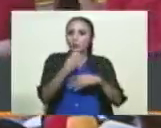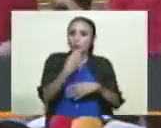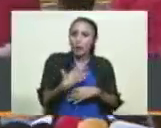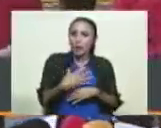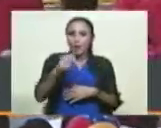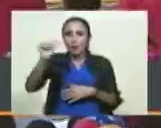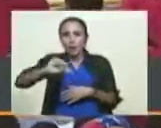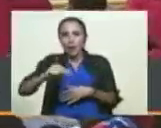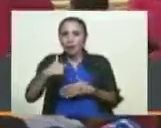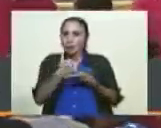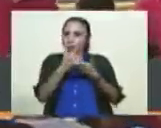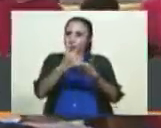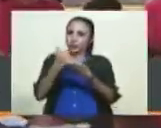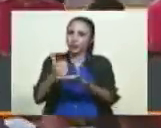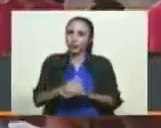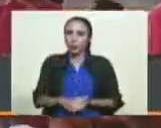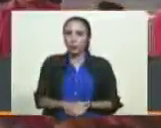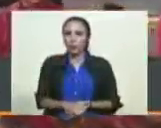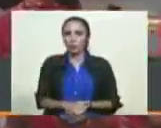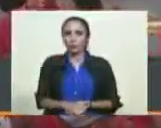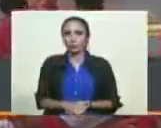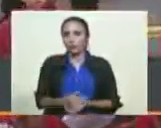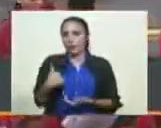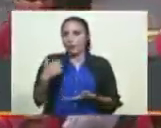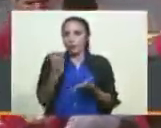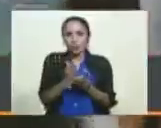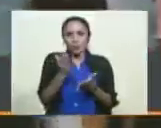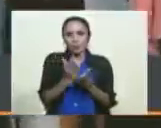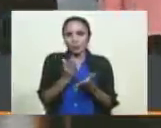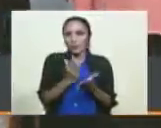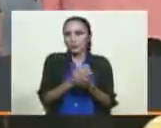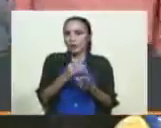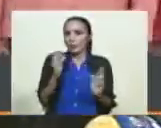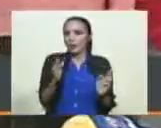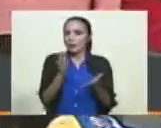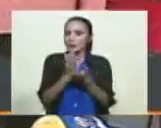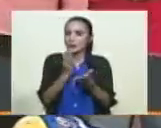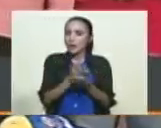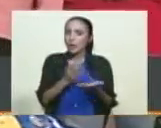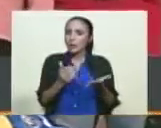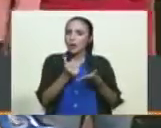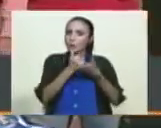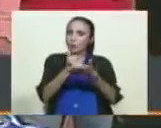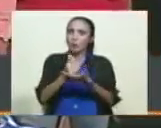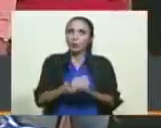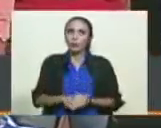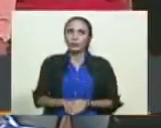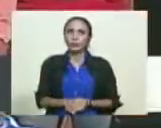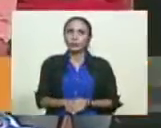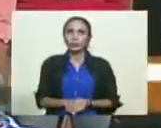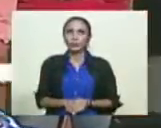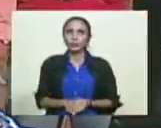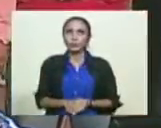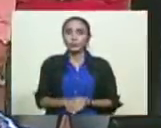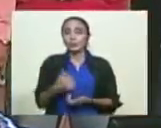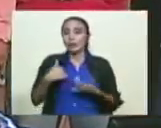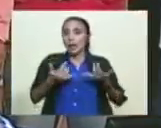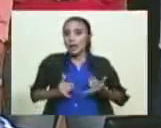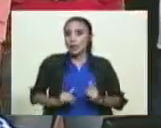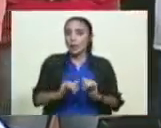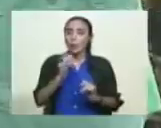pueblo, siempre, siempre lo protege. Le da a nuestros hijos el derecho a la